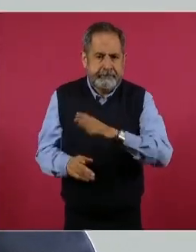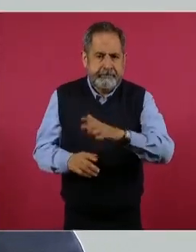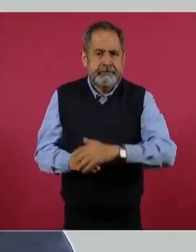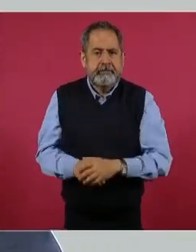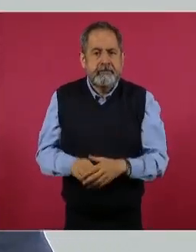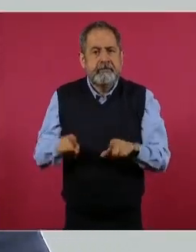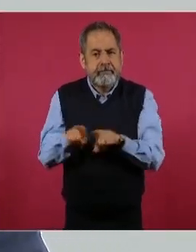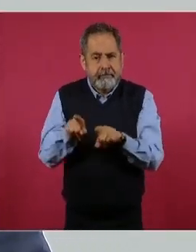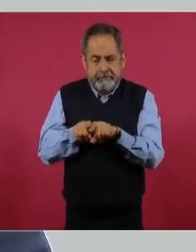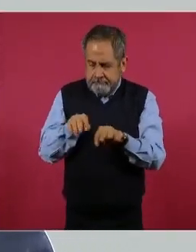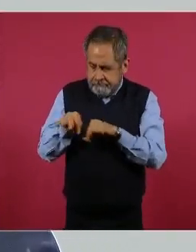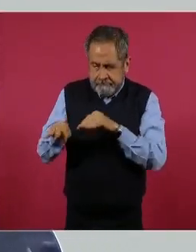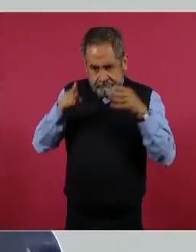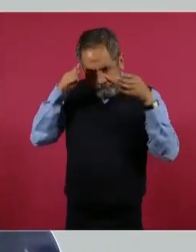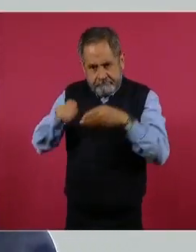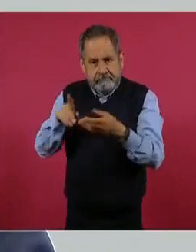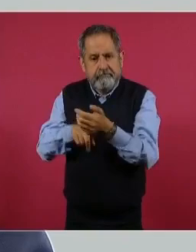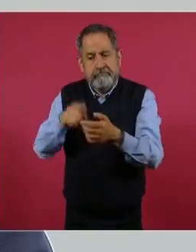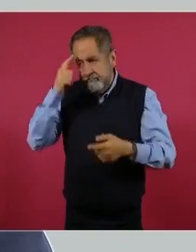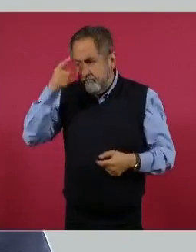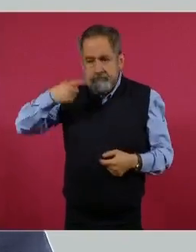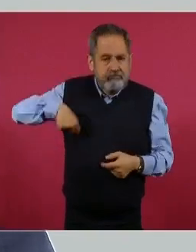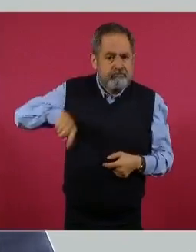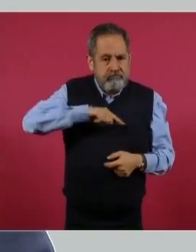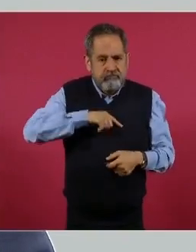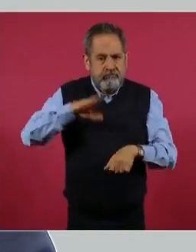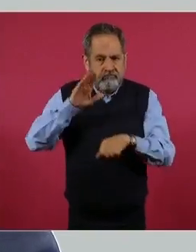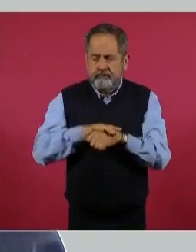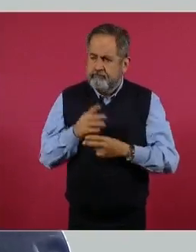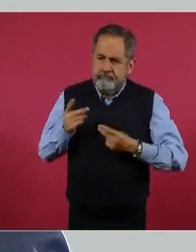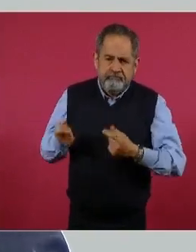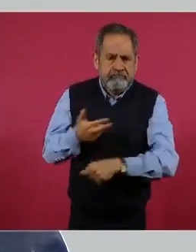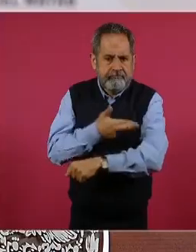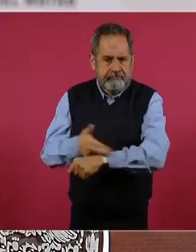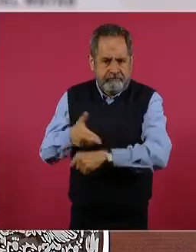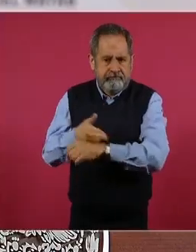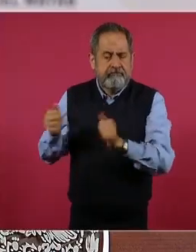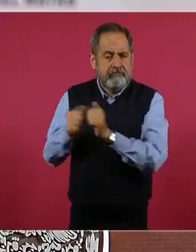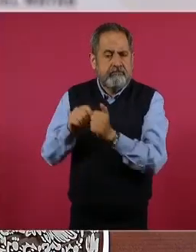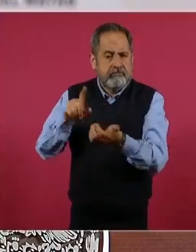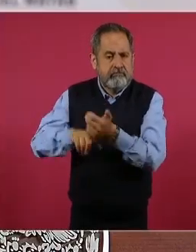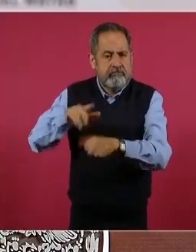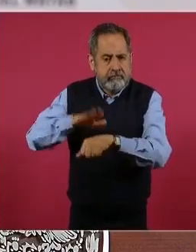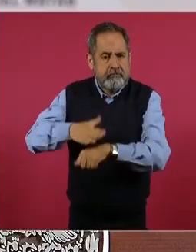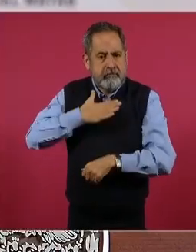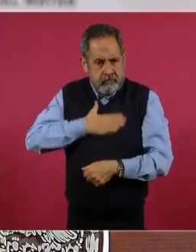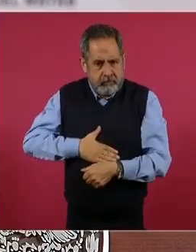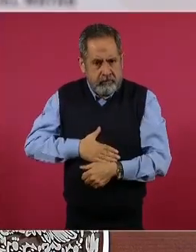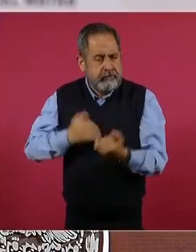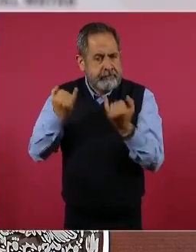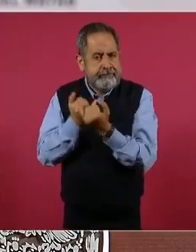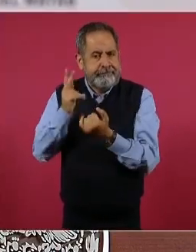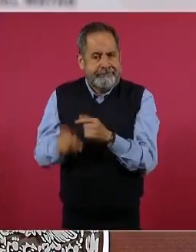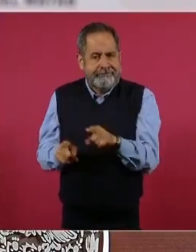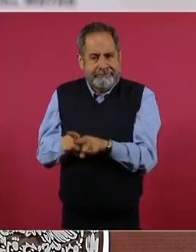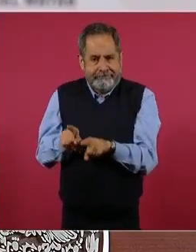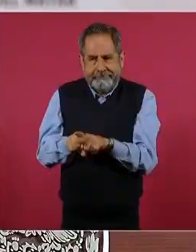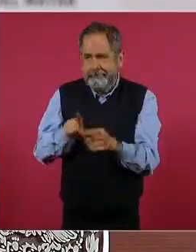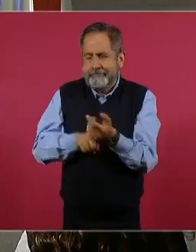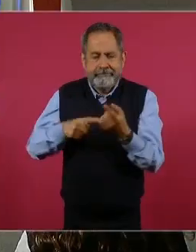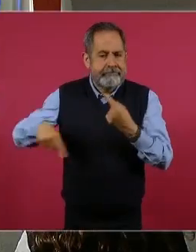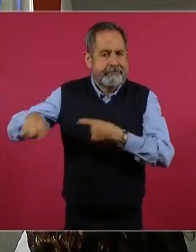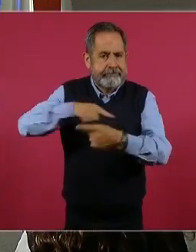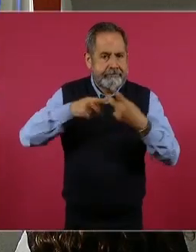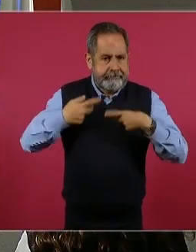que también trabajamos para que nuestros procesos sean ágiles y justos, tanto como lo necesita la